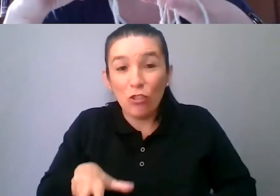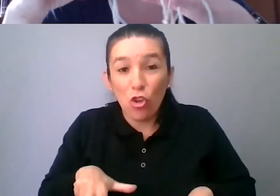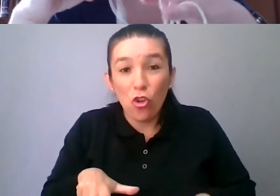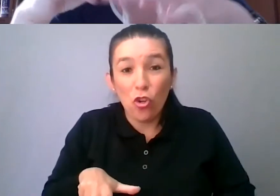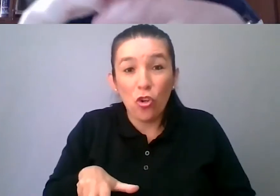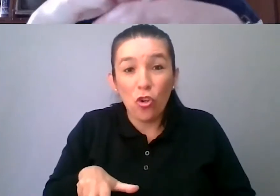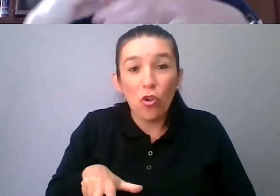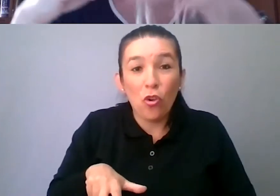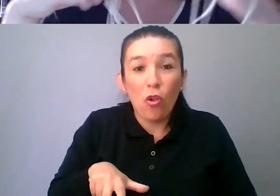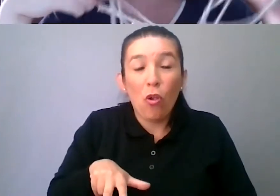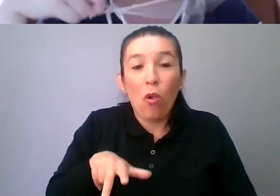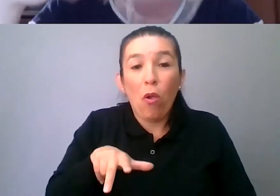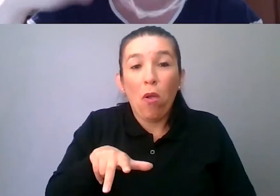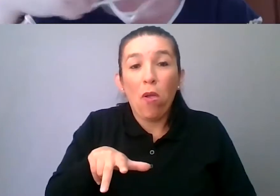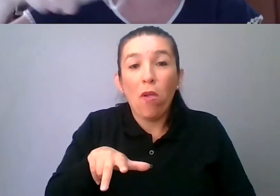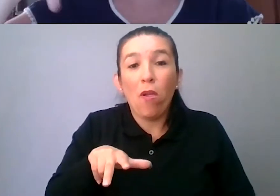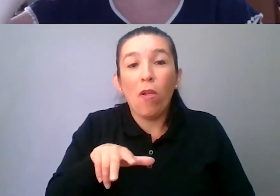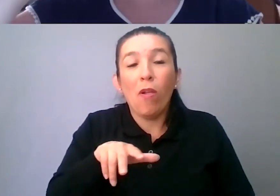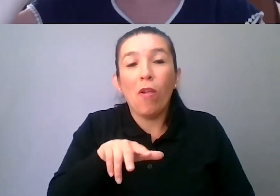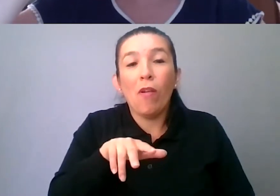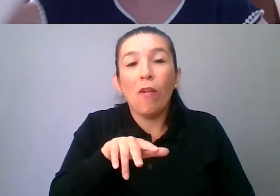gallo se puede hacer